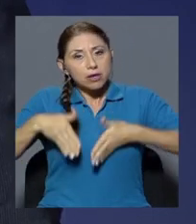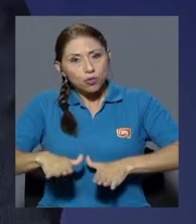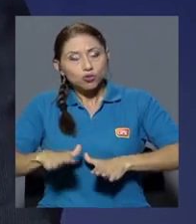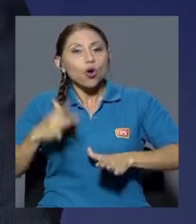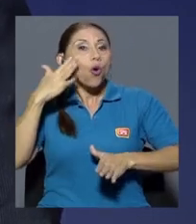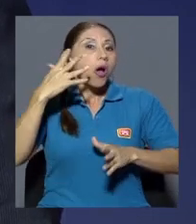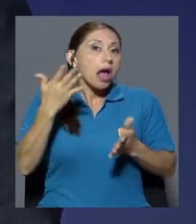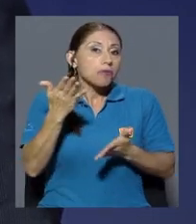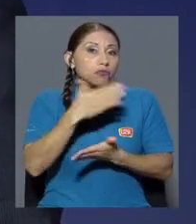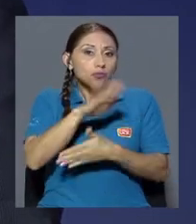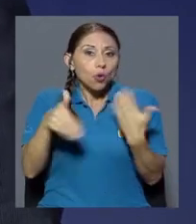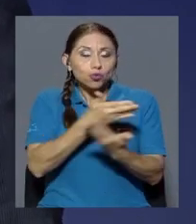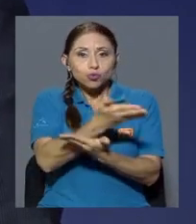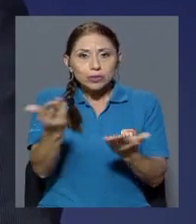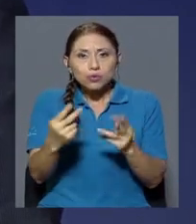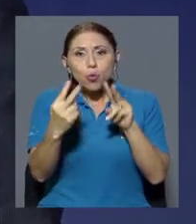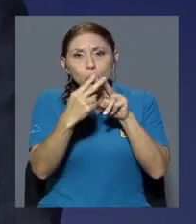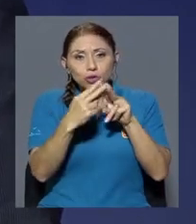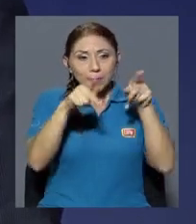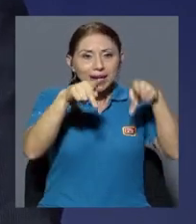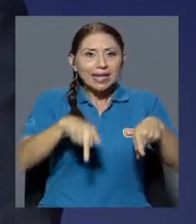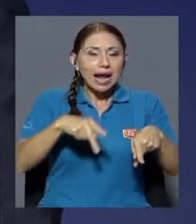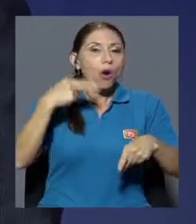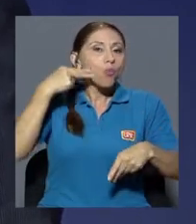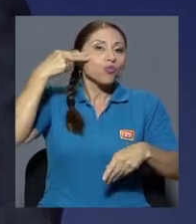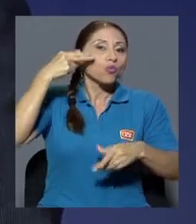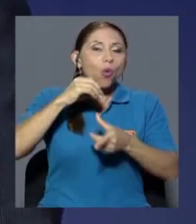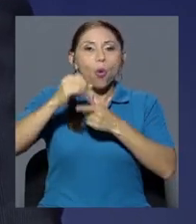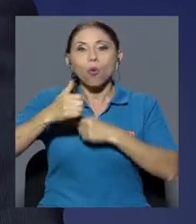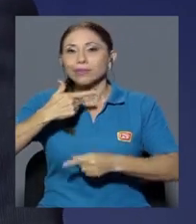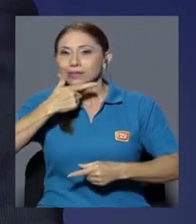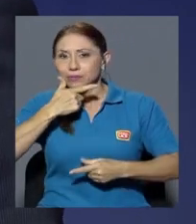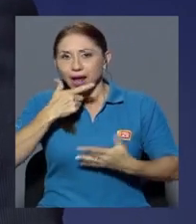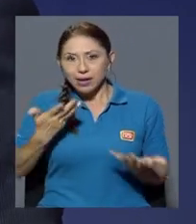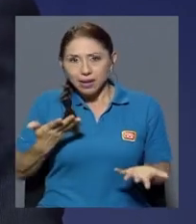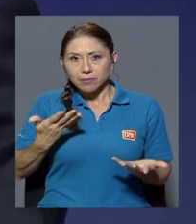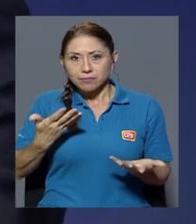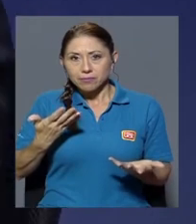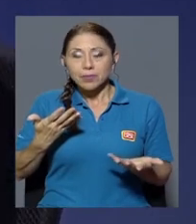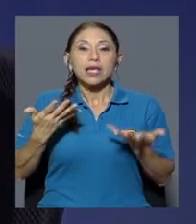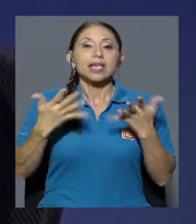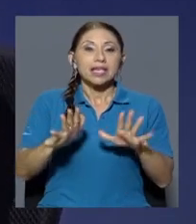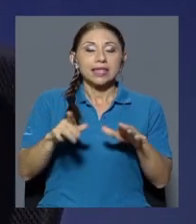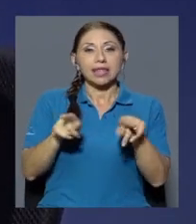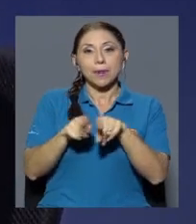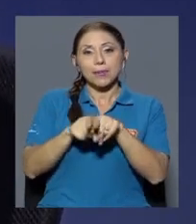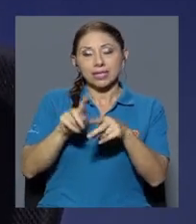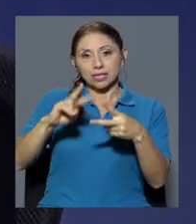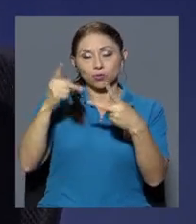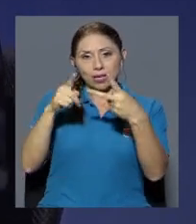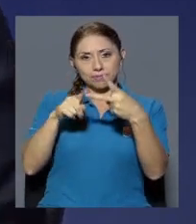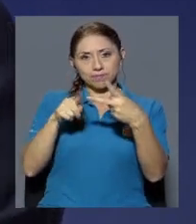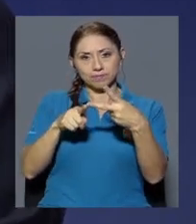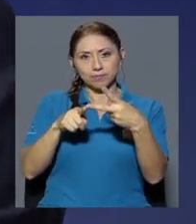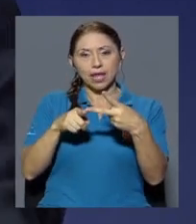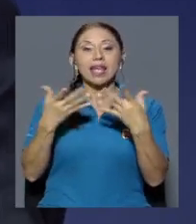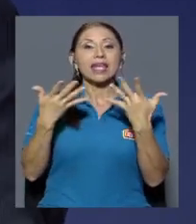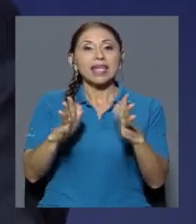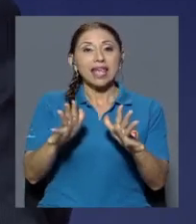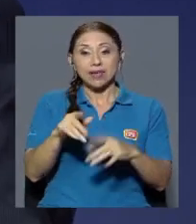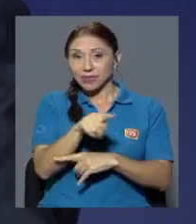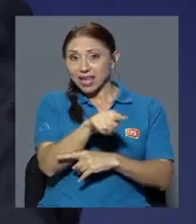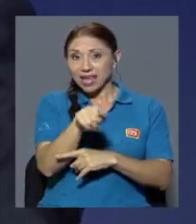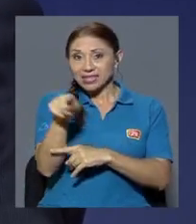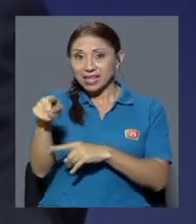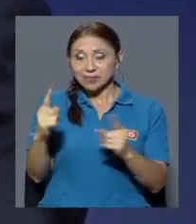casos una persona homosexual o lesbiana verdad y a partir de esto hay otra segunda realidad es el hecho de que conviviendo